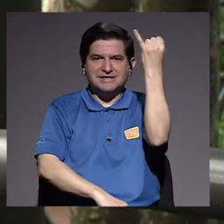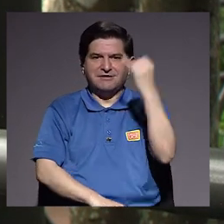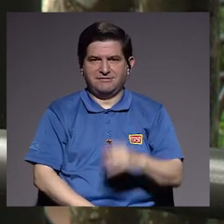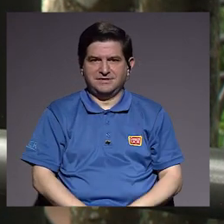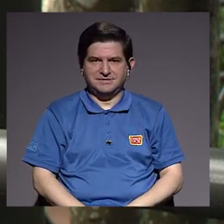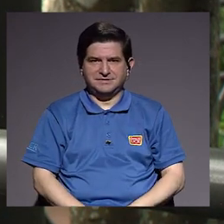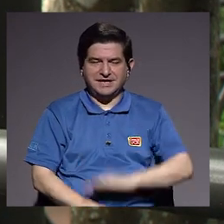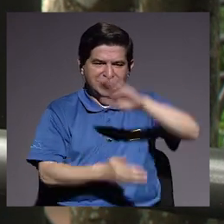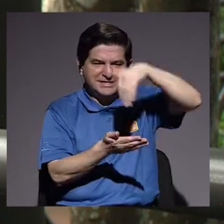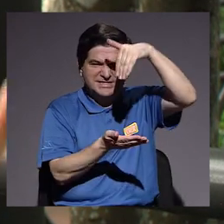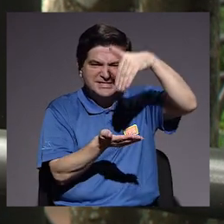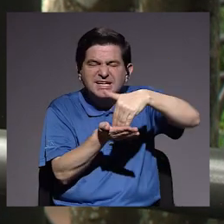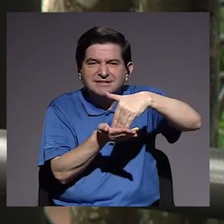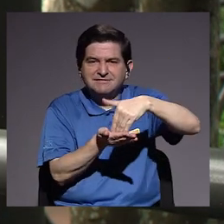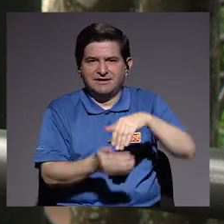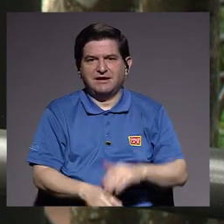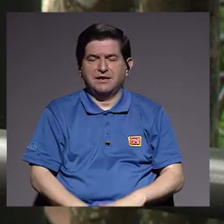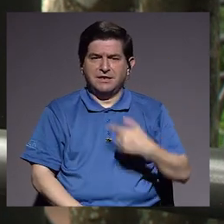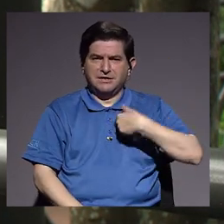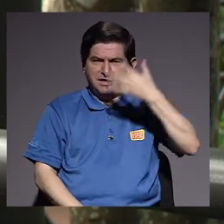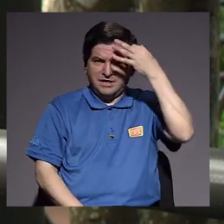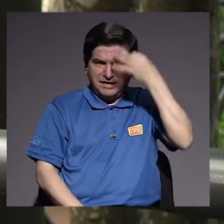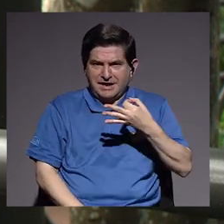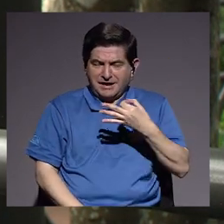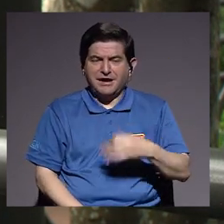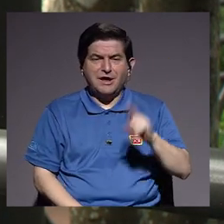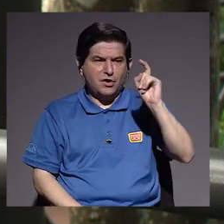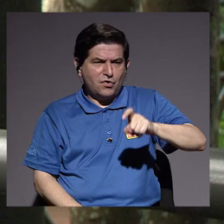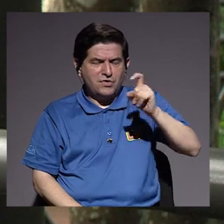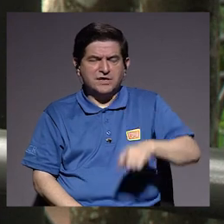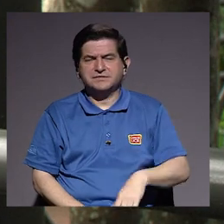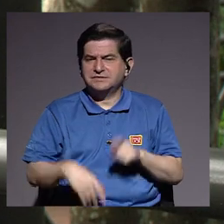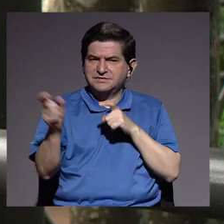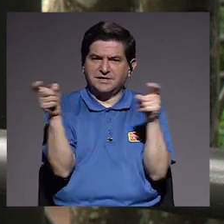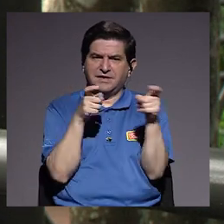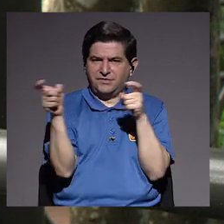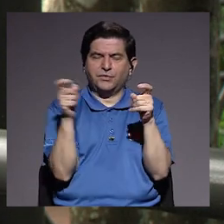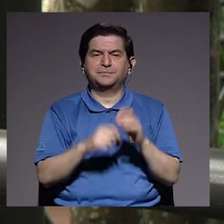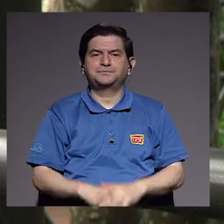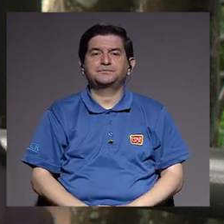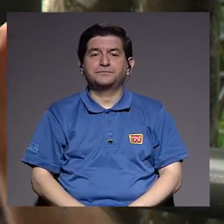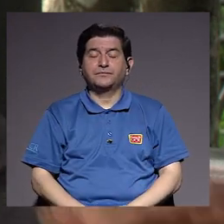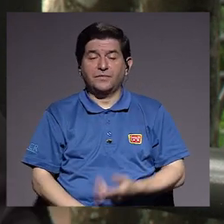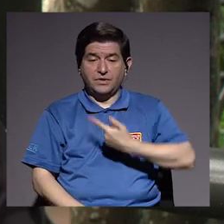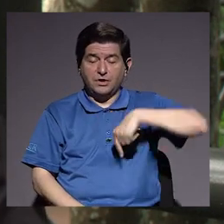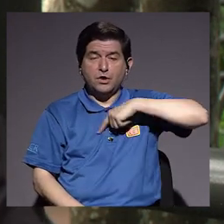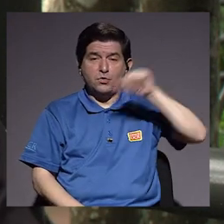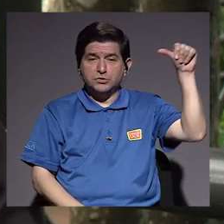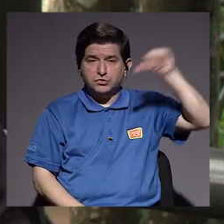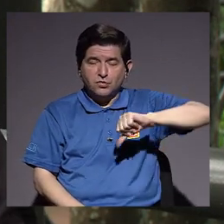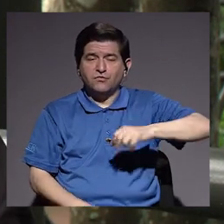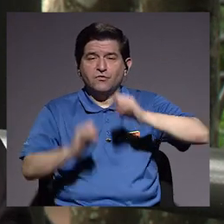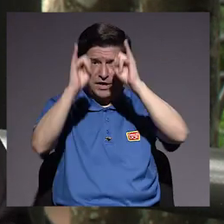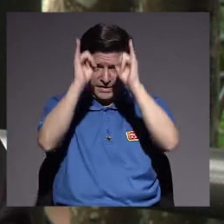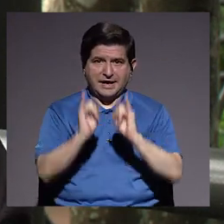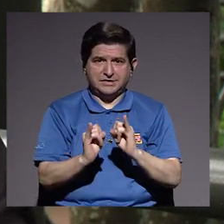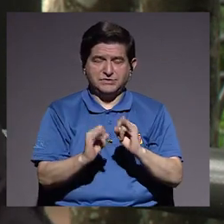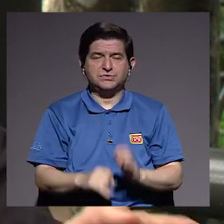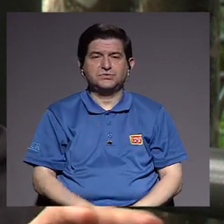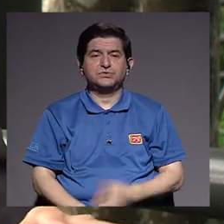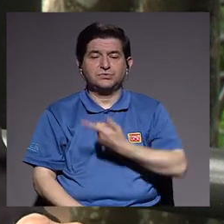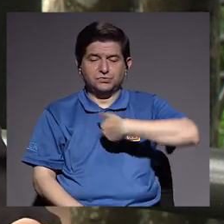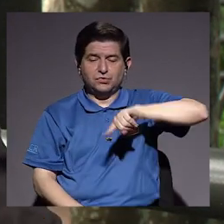mí me parece que tenemos que empezar a manejar, digamos. Nuestros fracasos individuales, nuestros éxitos individuales no